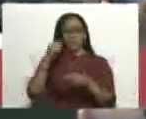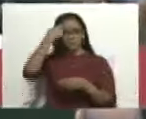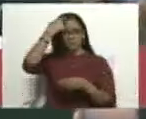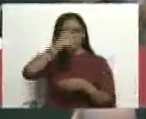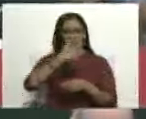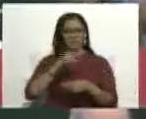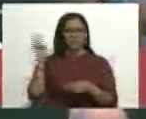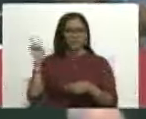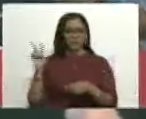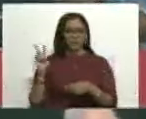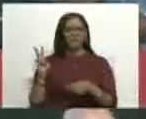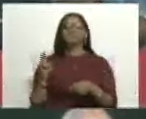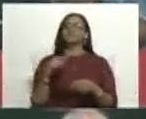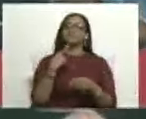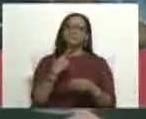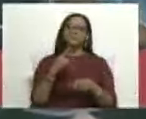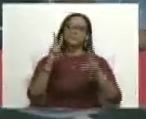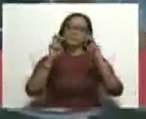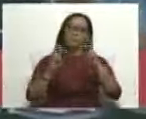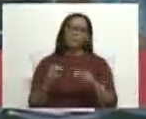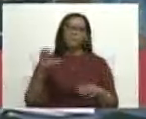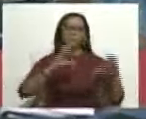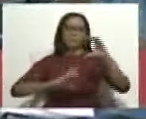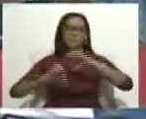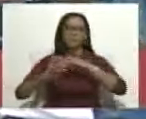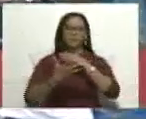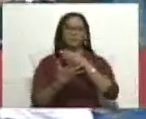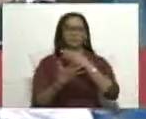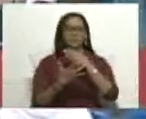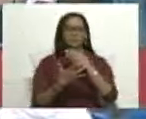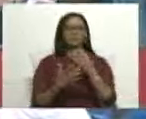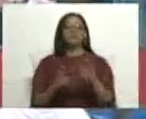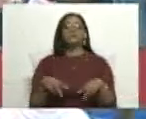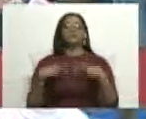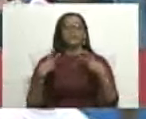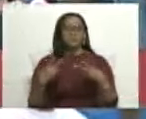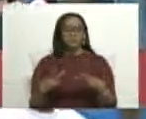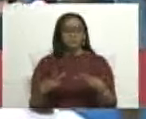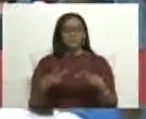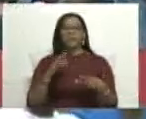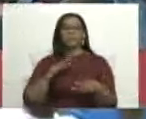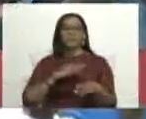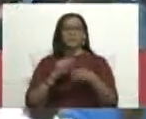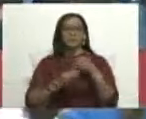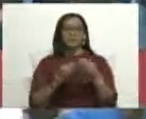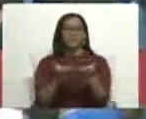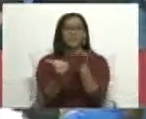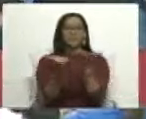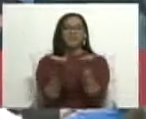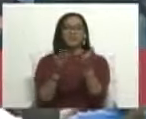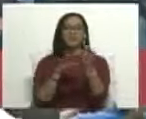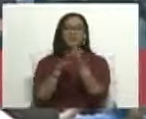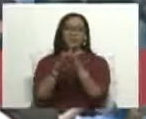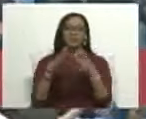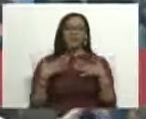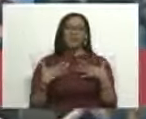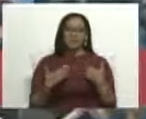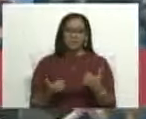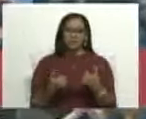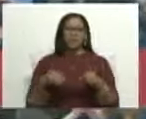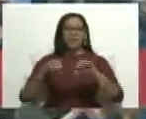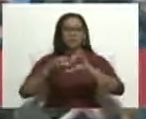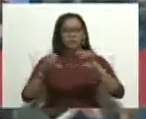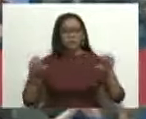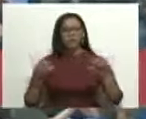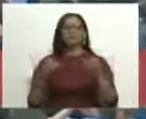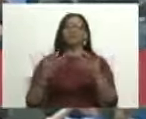más temprano, la investigación, la ciencia, la tecnología y la innovación la estamos poniendo al servicio del desarrollo de la salud, de la educación,